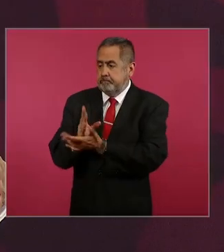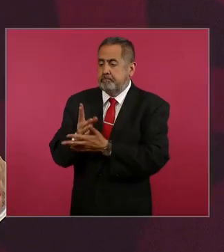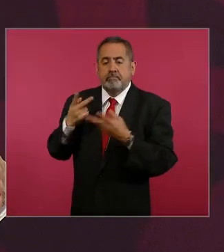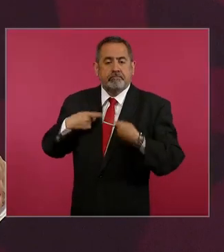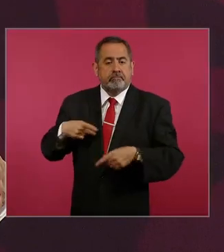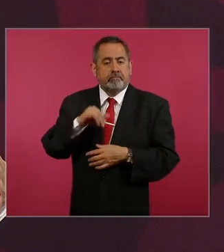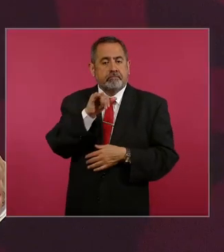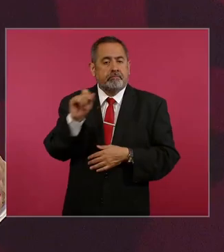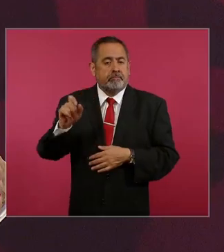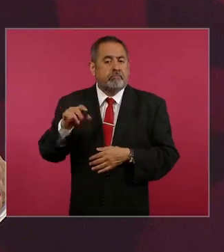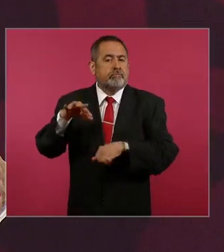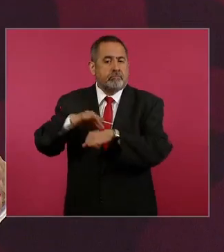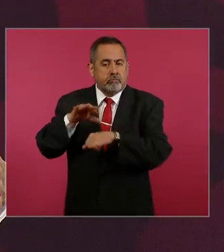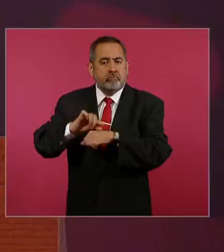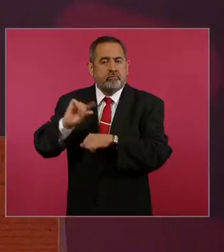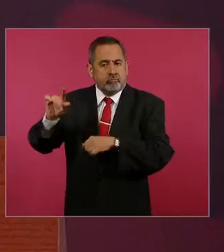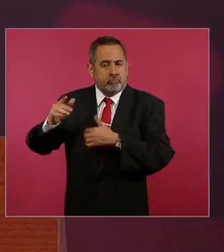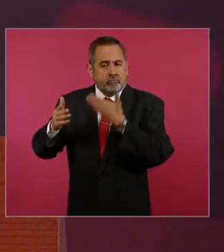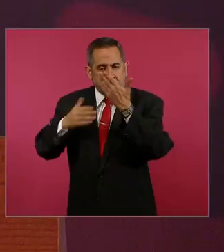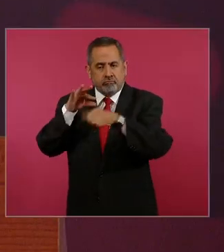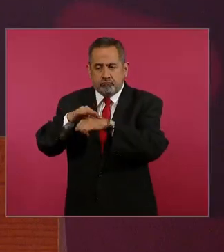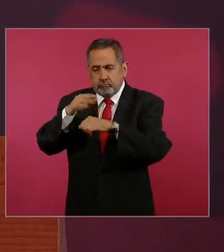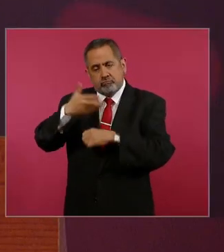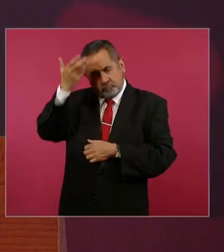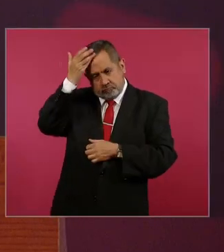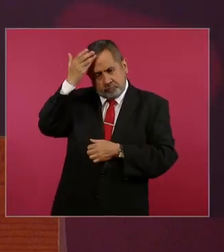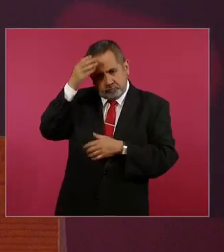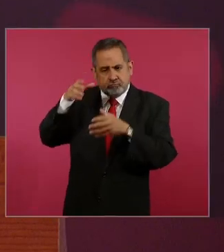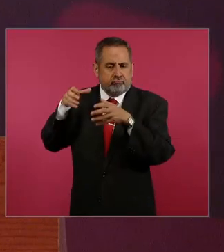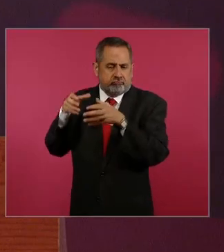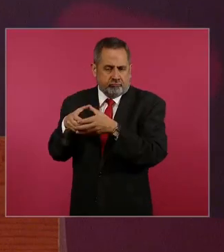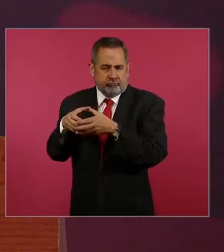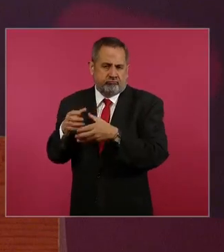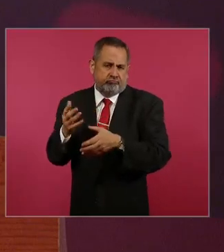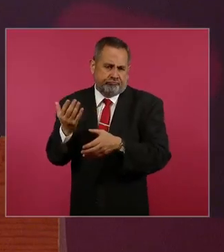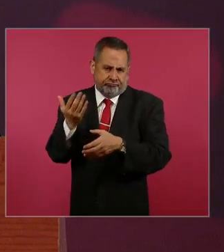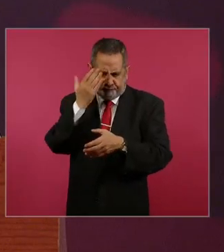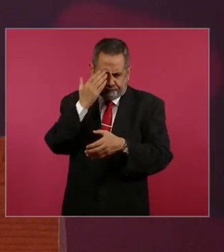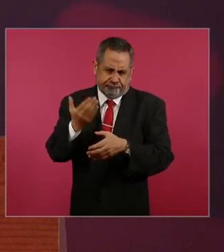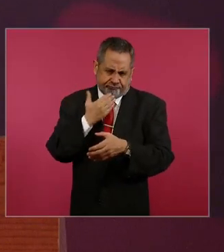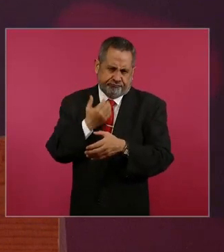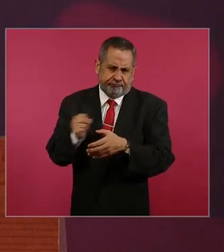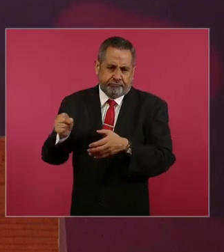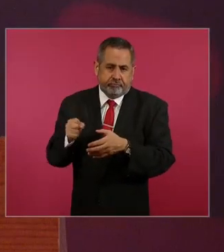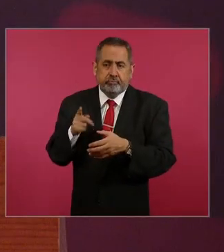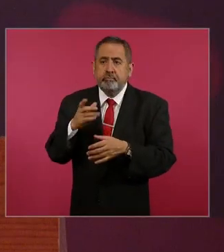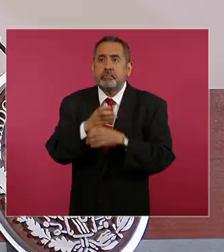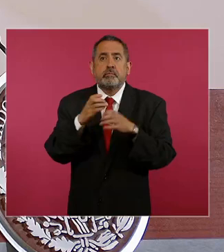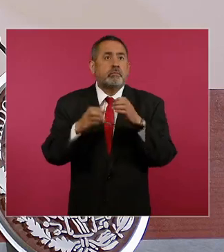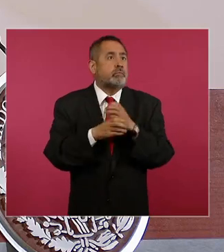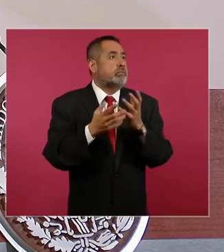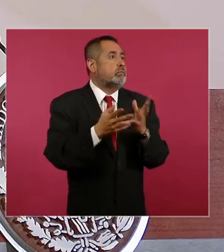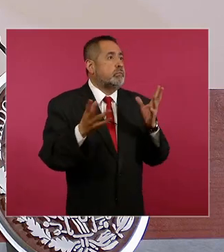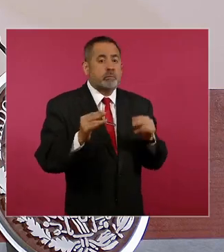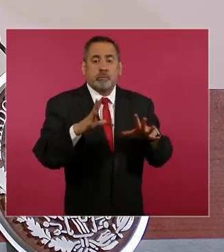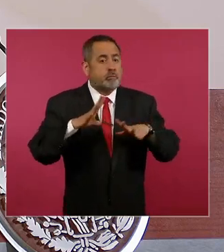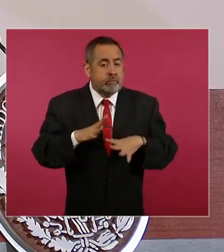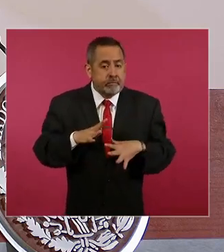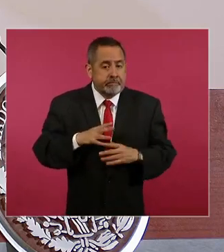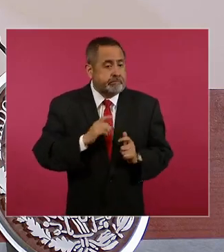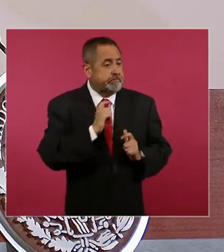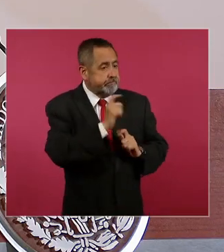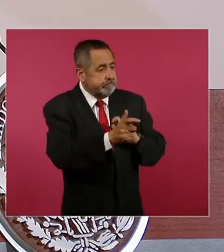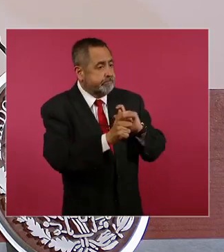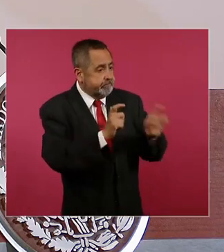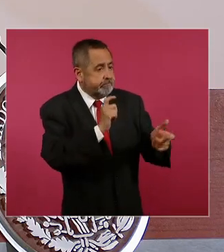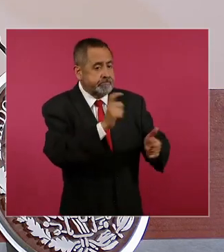especializado médicos enfermeras que son muy buenos pero que tienen